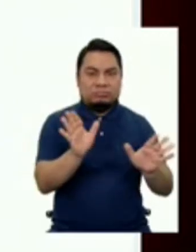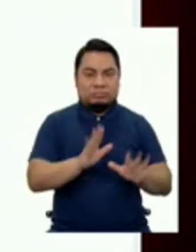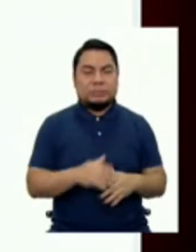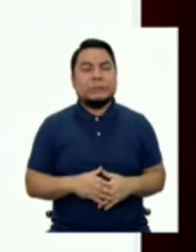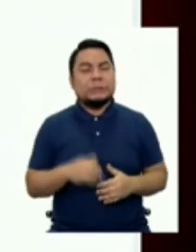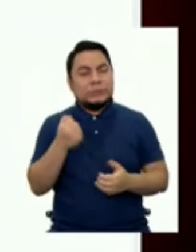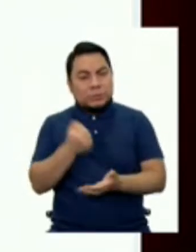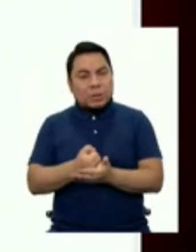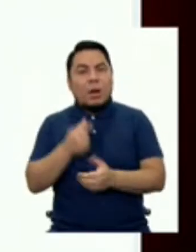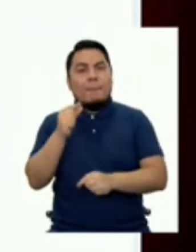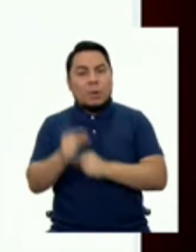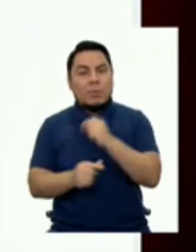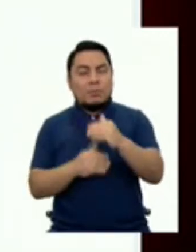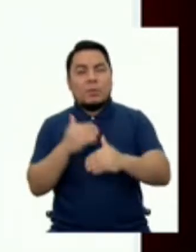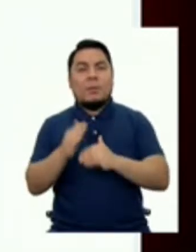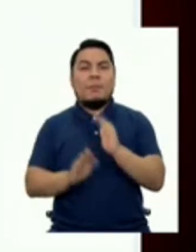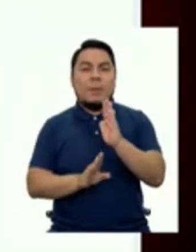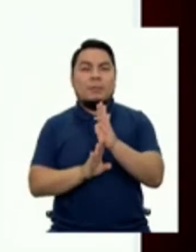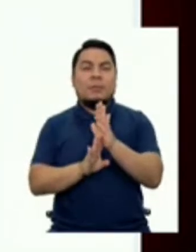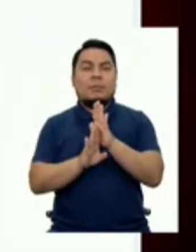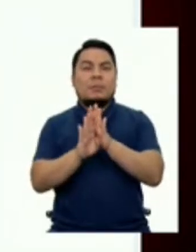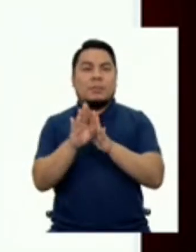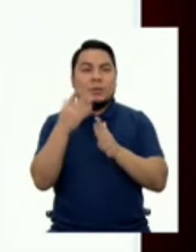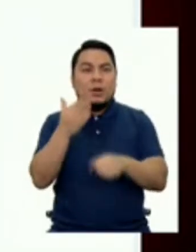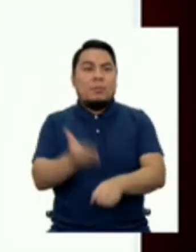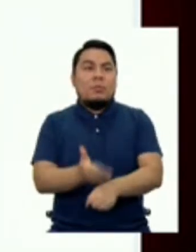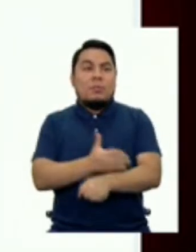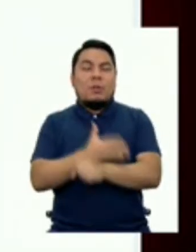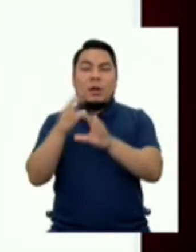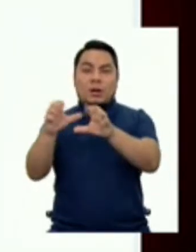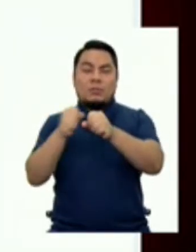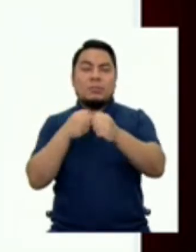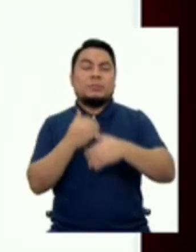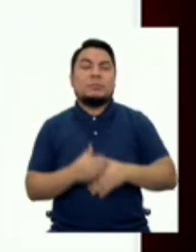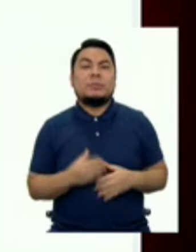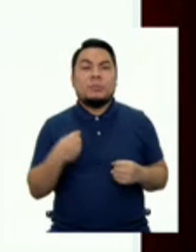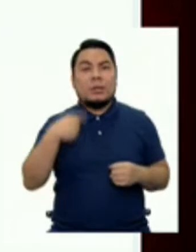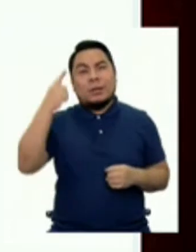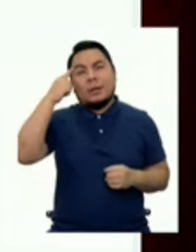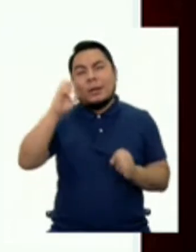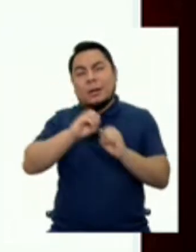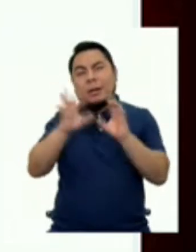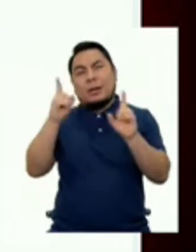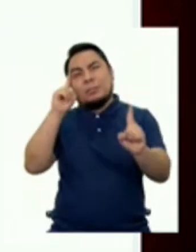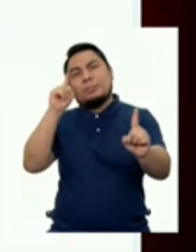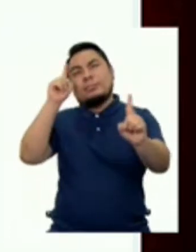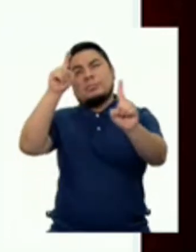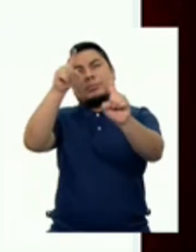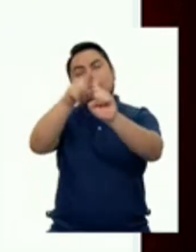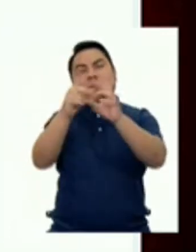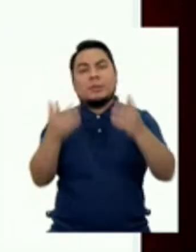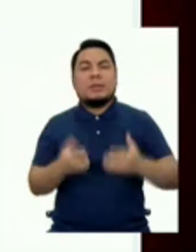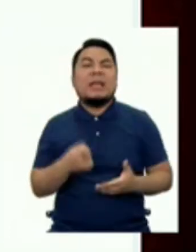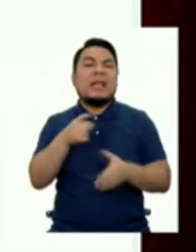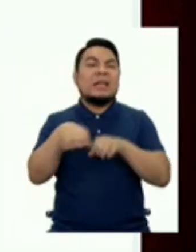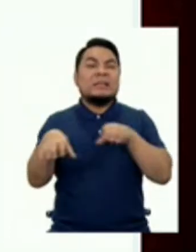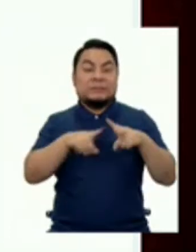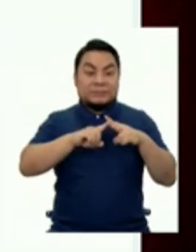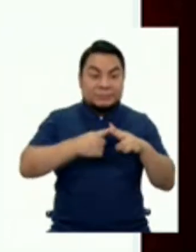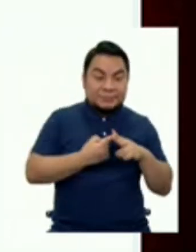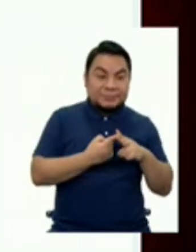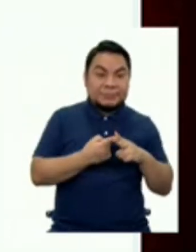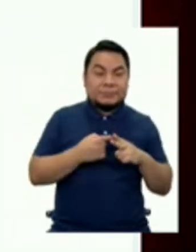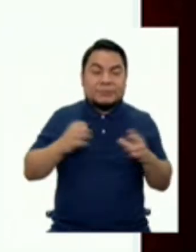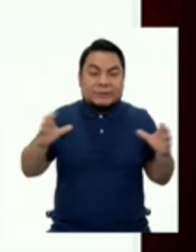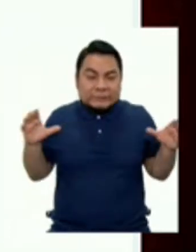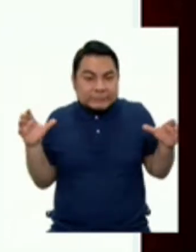entonces vemos cómo vamos recuperando porque tenemos claridad hacia dónde vamos. ¿Qué hicimos al inicio para